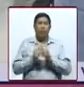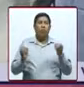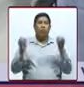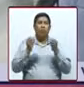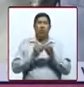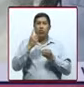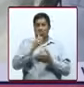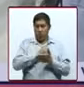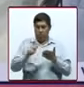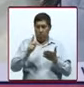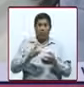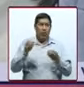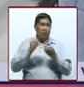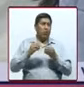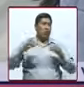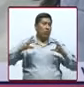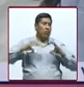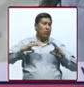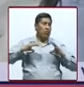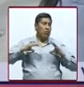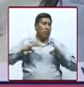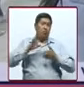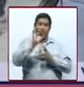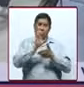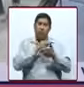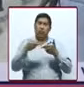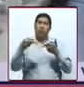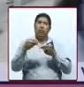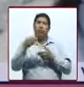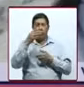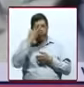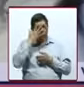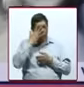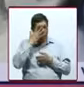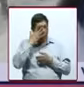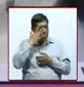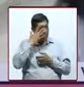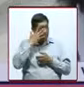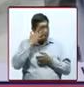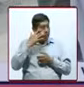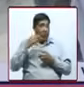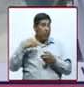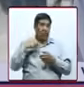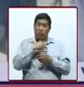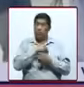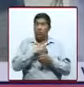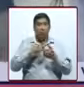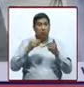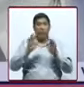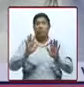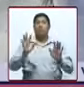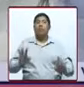semana más de vacación en el departamento de Chuquisaca en el descanso pedagógico.